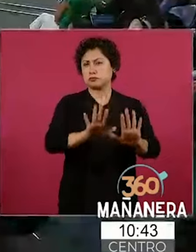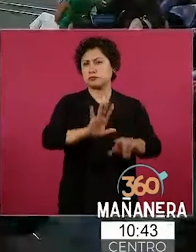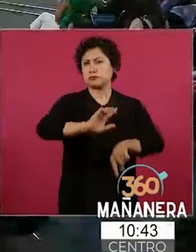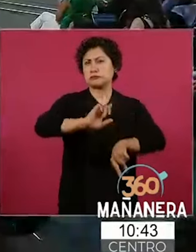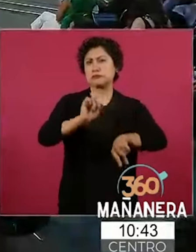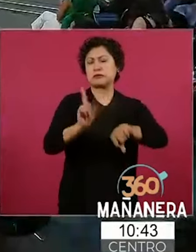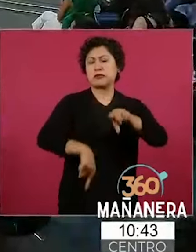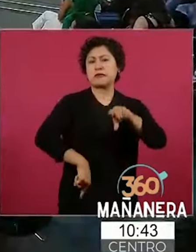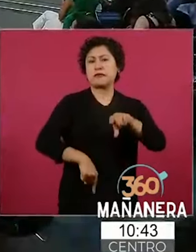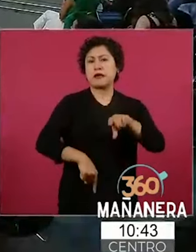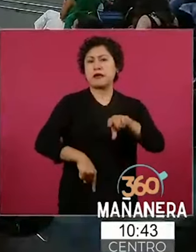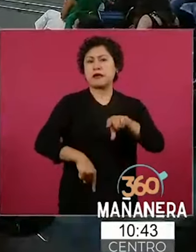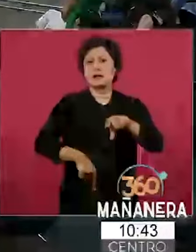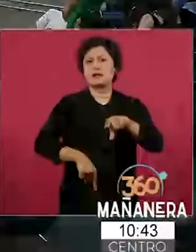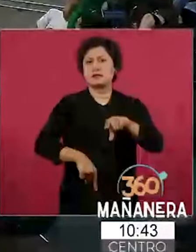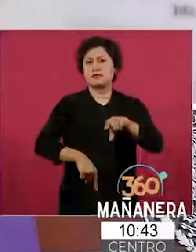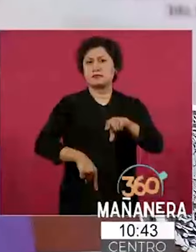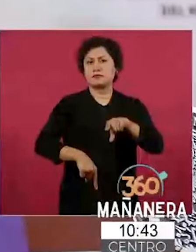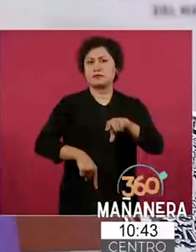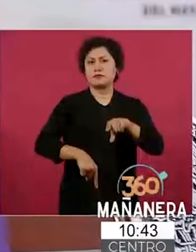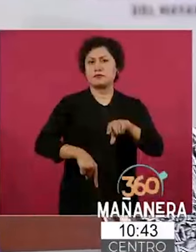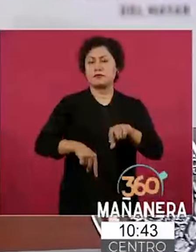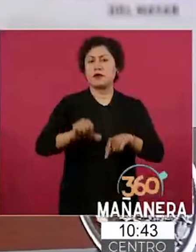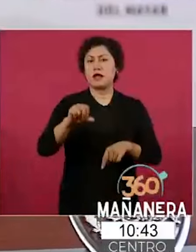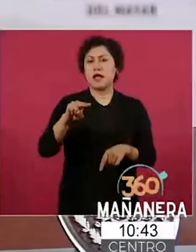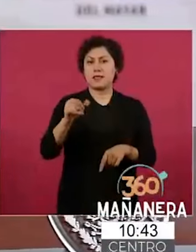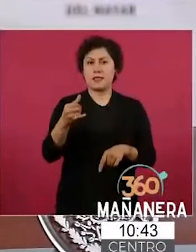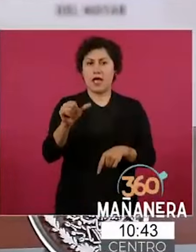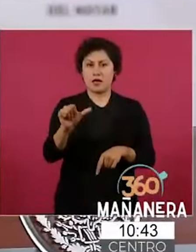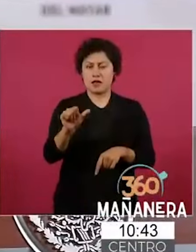a a Ricardo